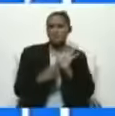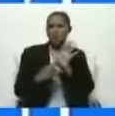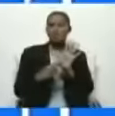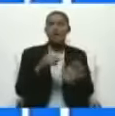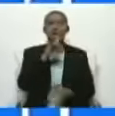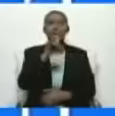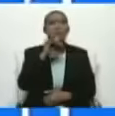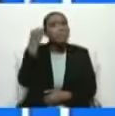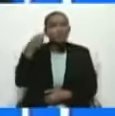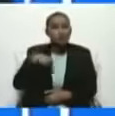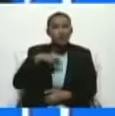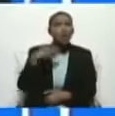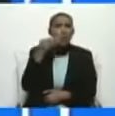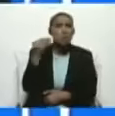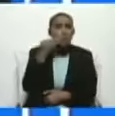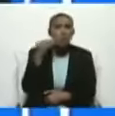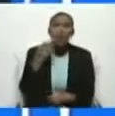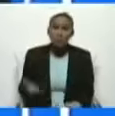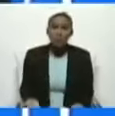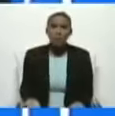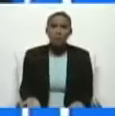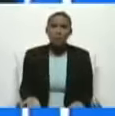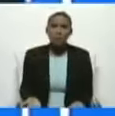somos bobos. Miren,